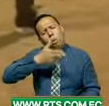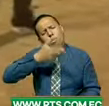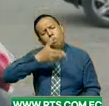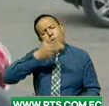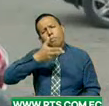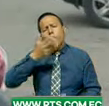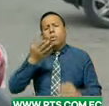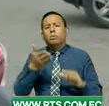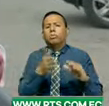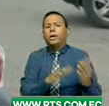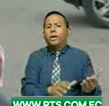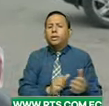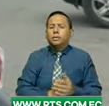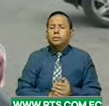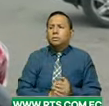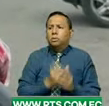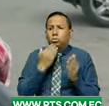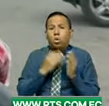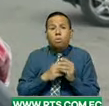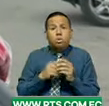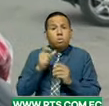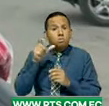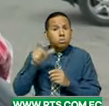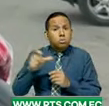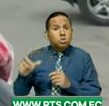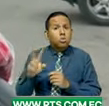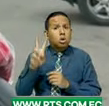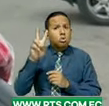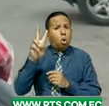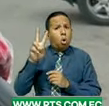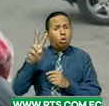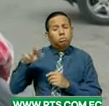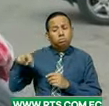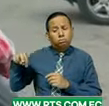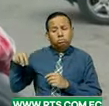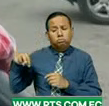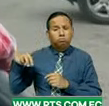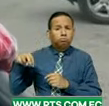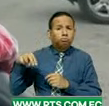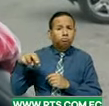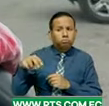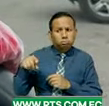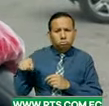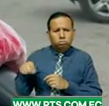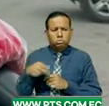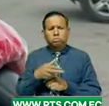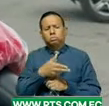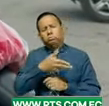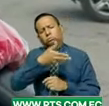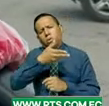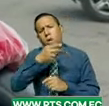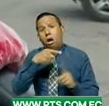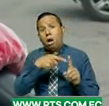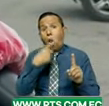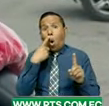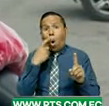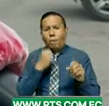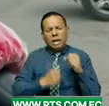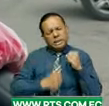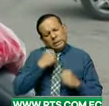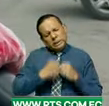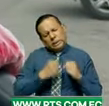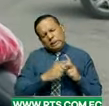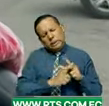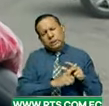ocasiones. En esos momentos llegaron dos personas a pie y proceden a victimizar. Él sale corriendo de ahí, pero